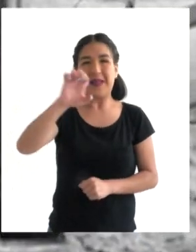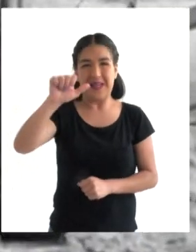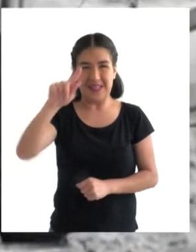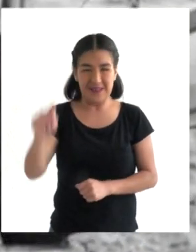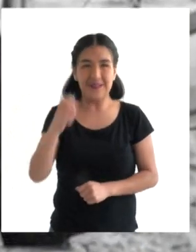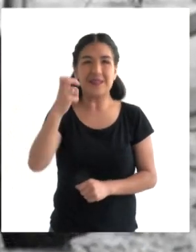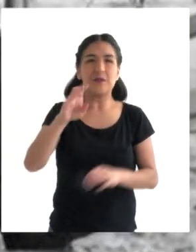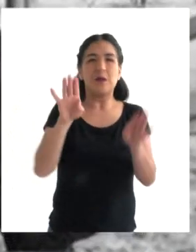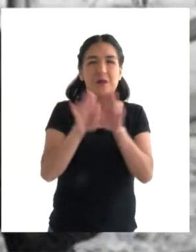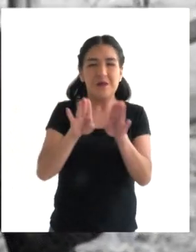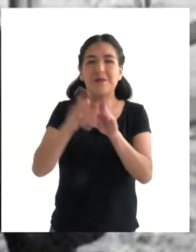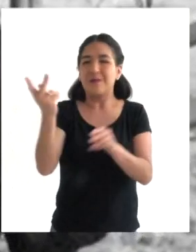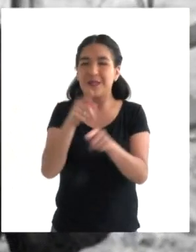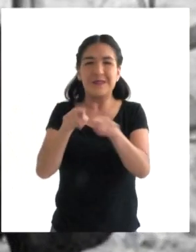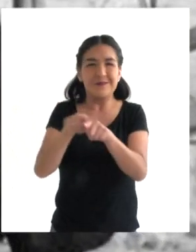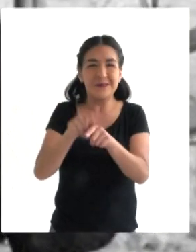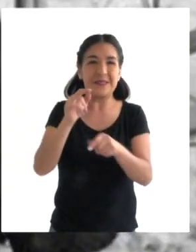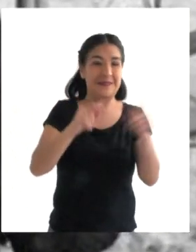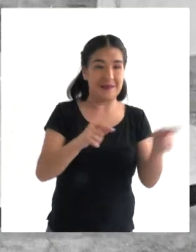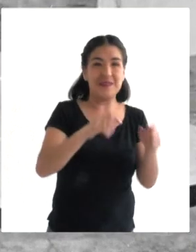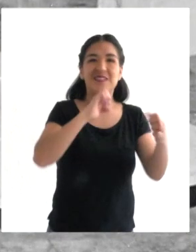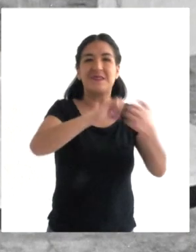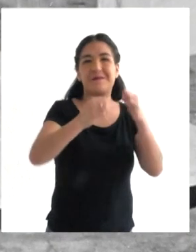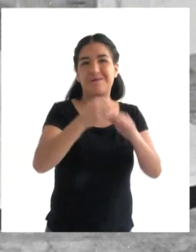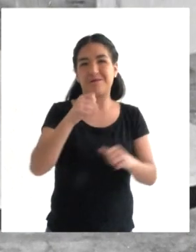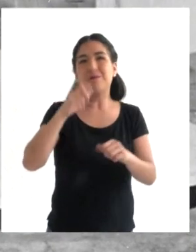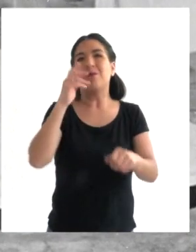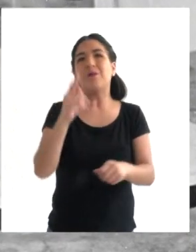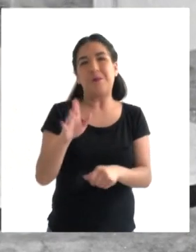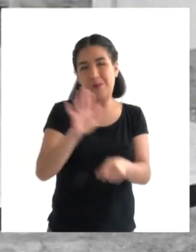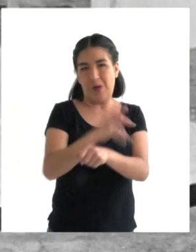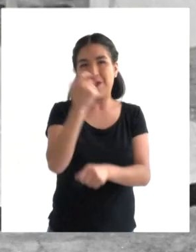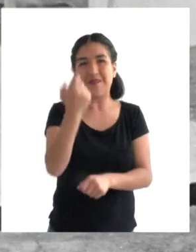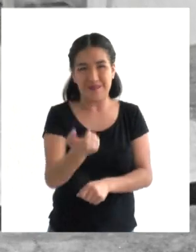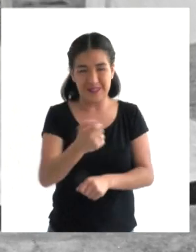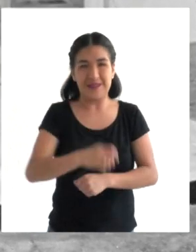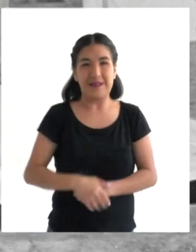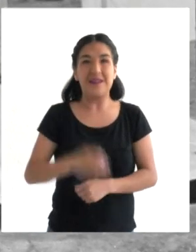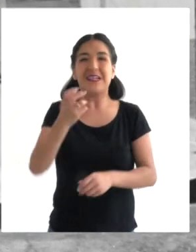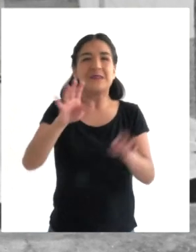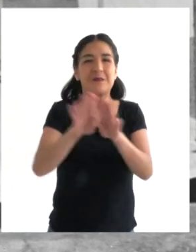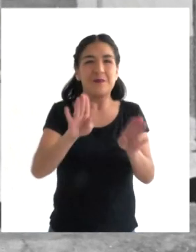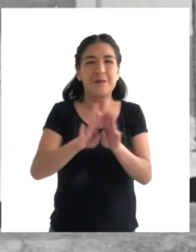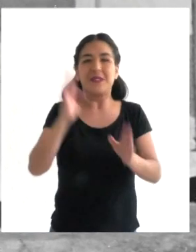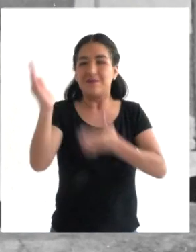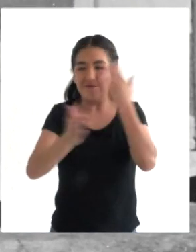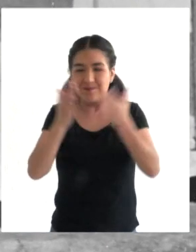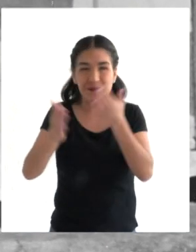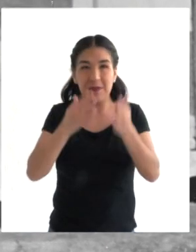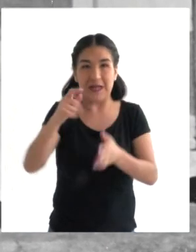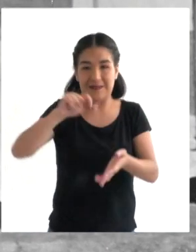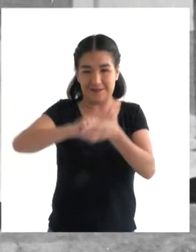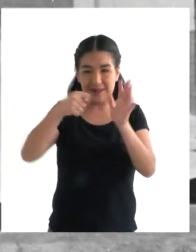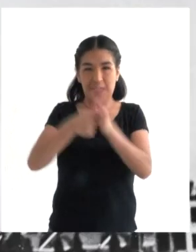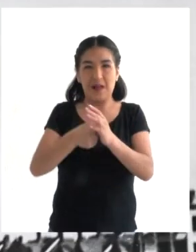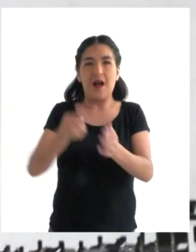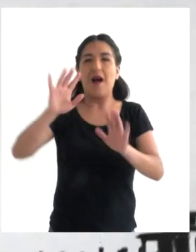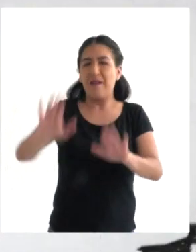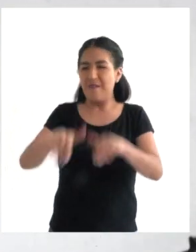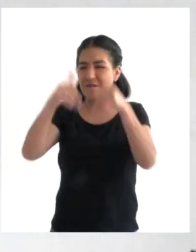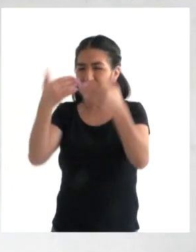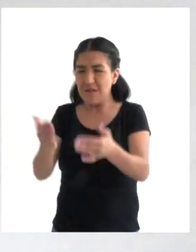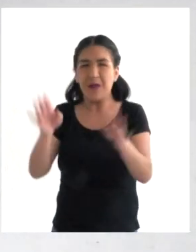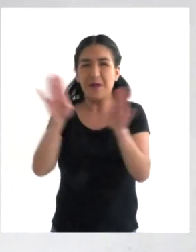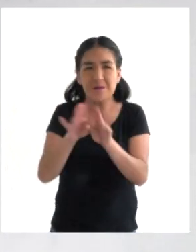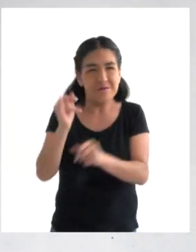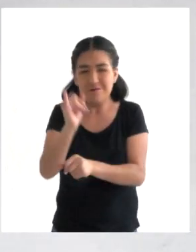su sueño, su rival solo por dinero. Echaron mano a su conocimiento técnico, pero también pensaron fuera de la caja,